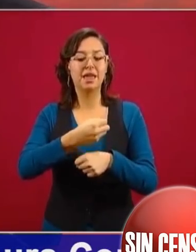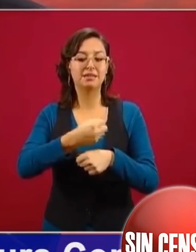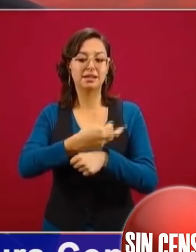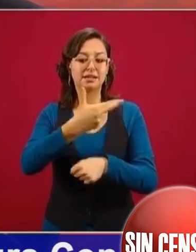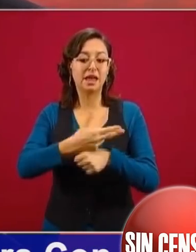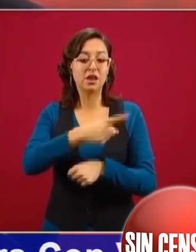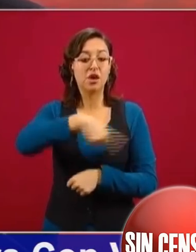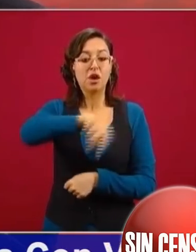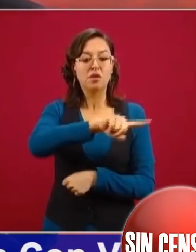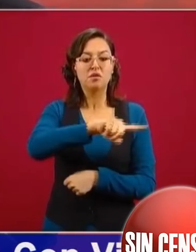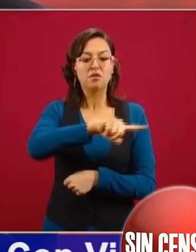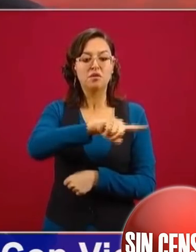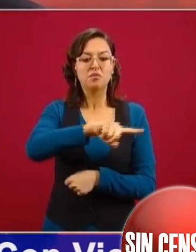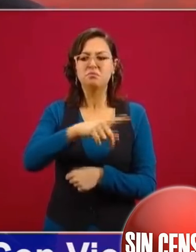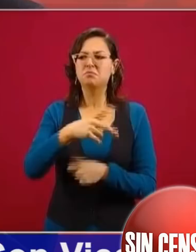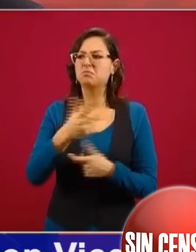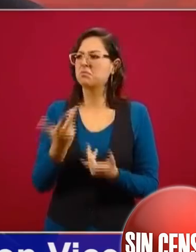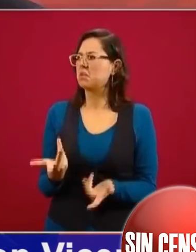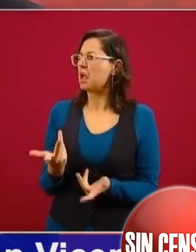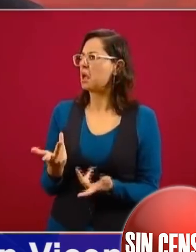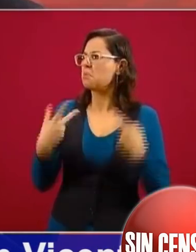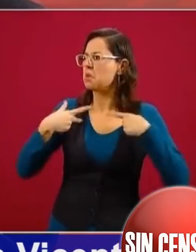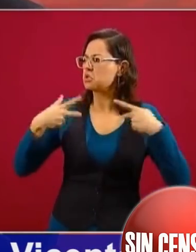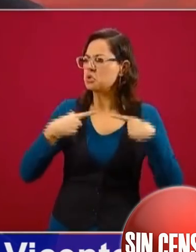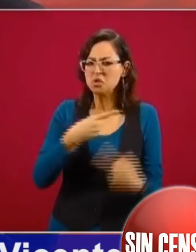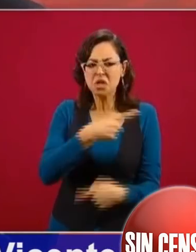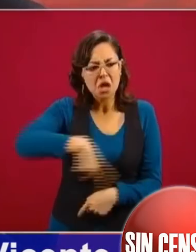afectaban a los pobres porque no tenían.